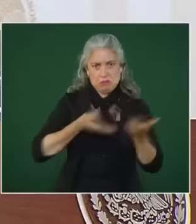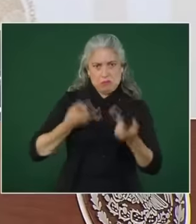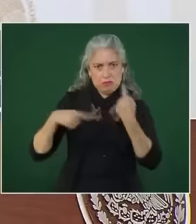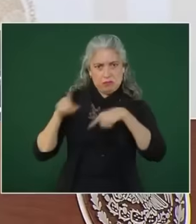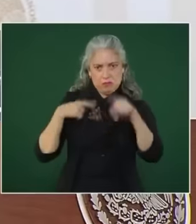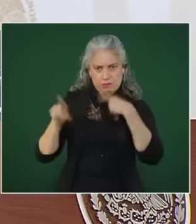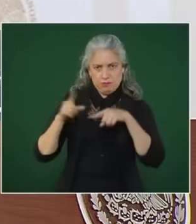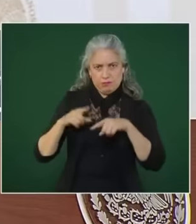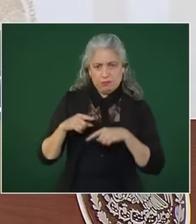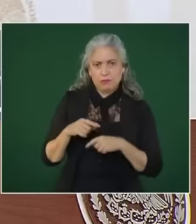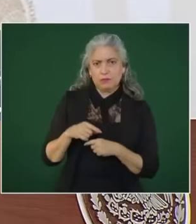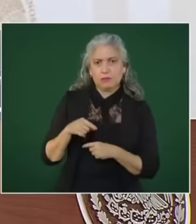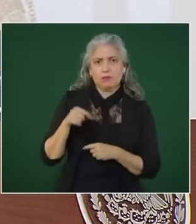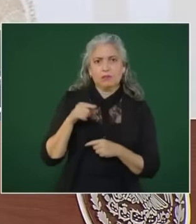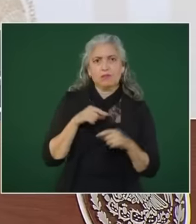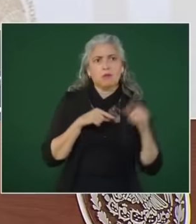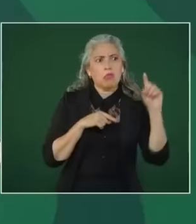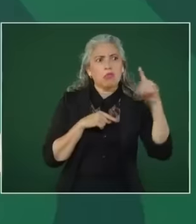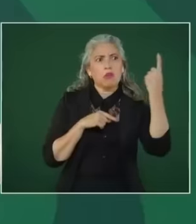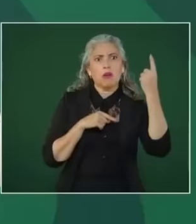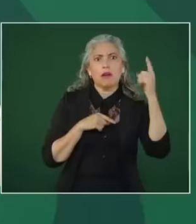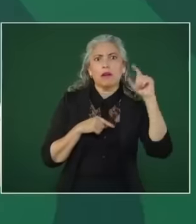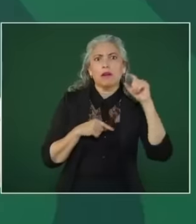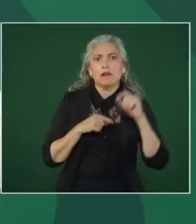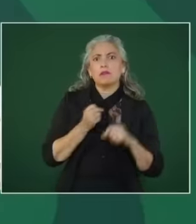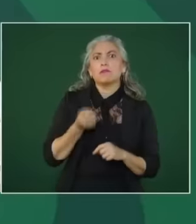Y decían Loret de Mola,